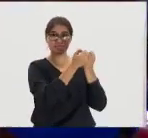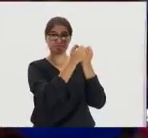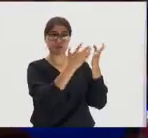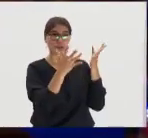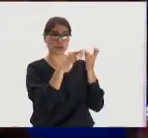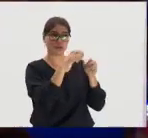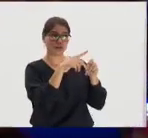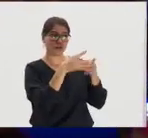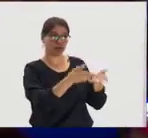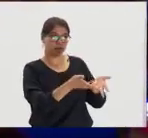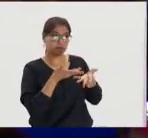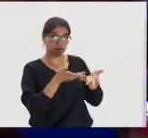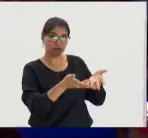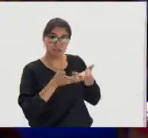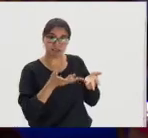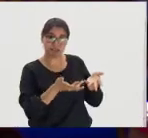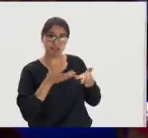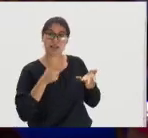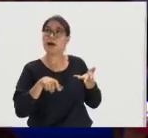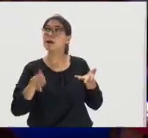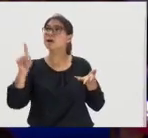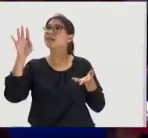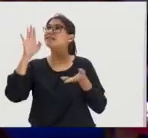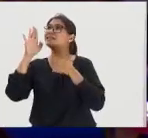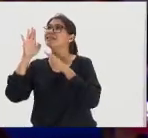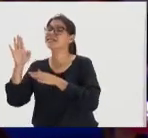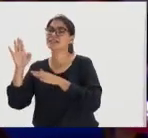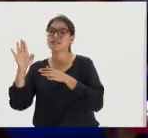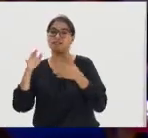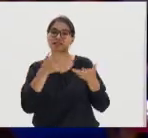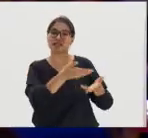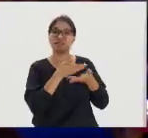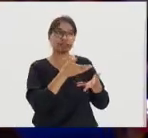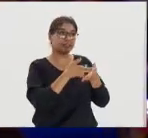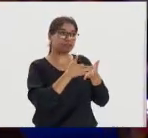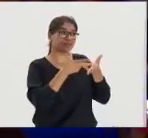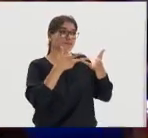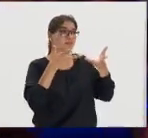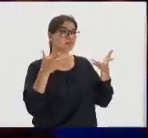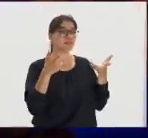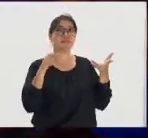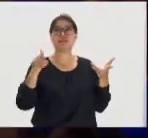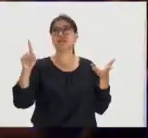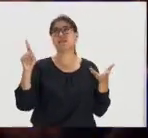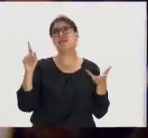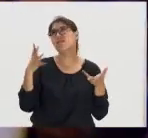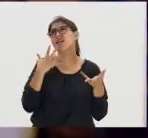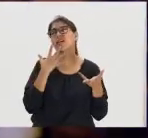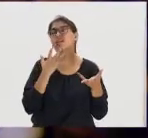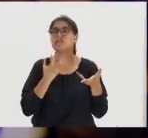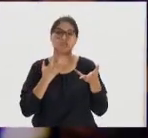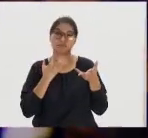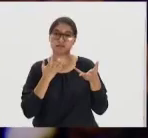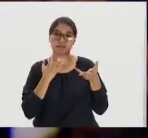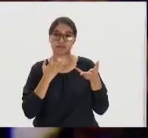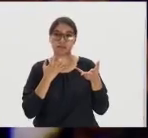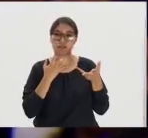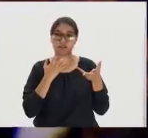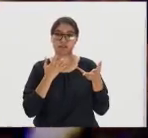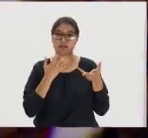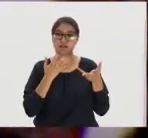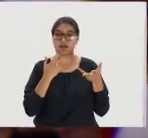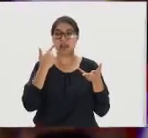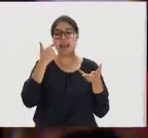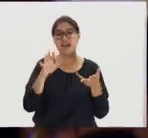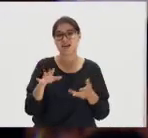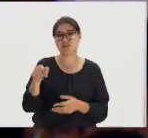energía que estaba diseñada para adorar a Dios ya no la tiene. No, ya la iglesia no quiero ir. No, ya no. Hay tantas cosas que pasan ahí. Mira lo que dicen